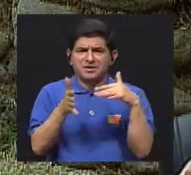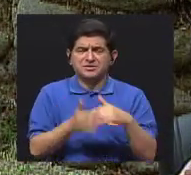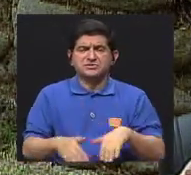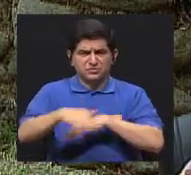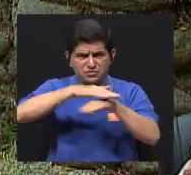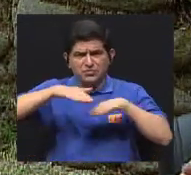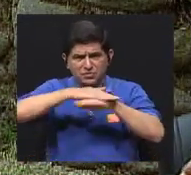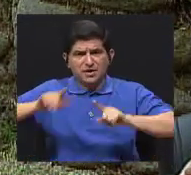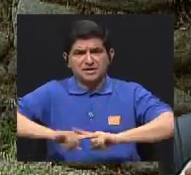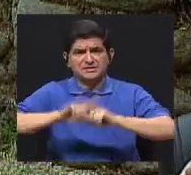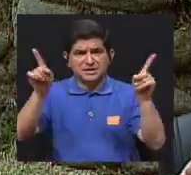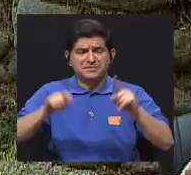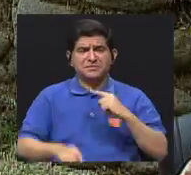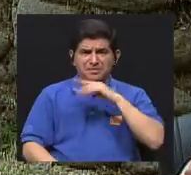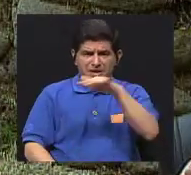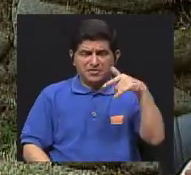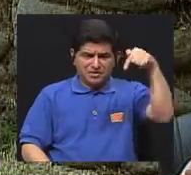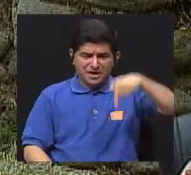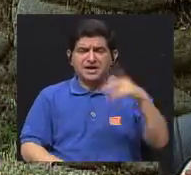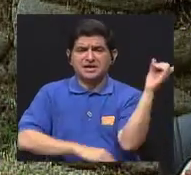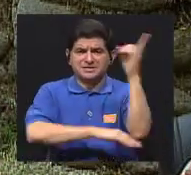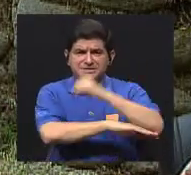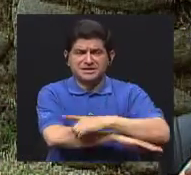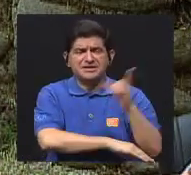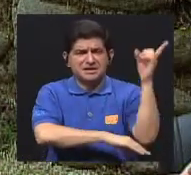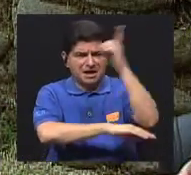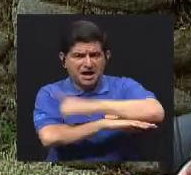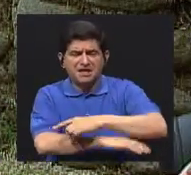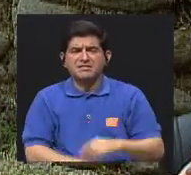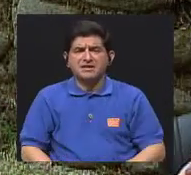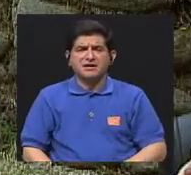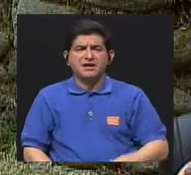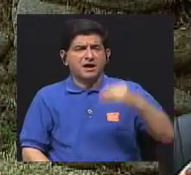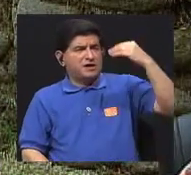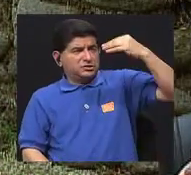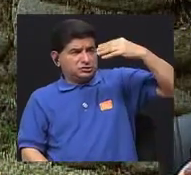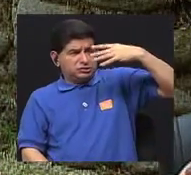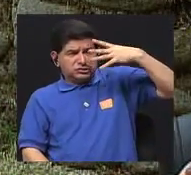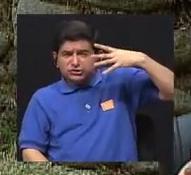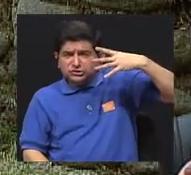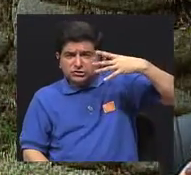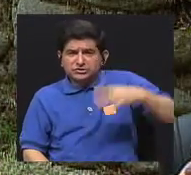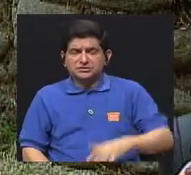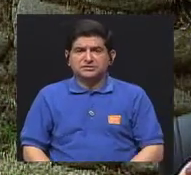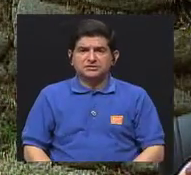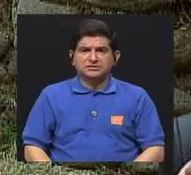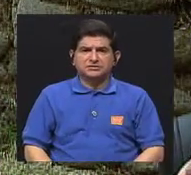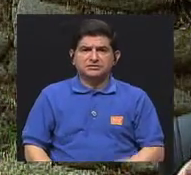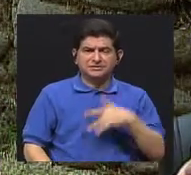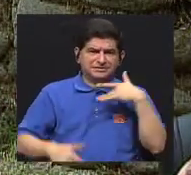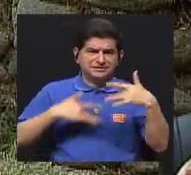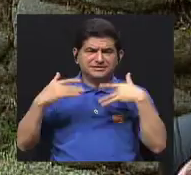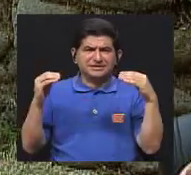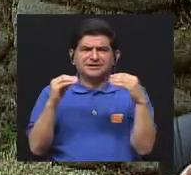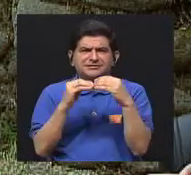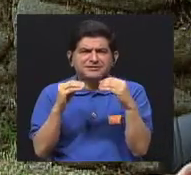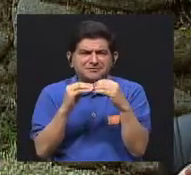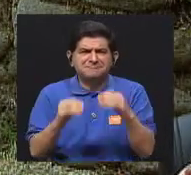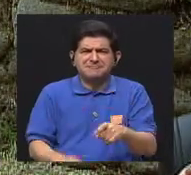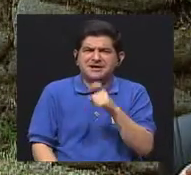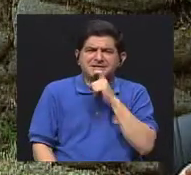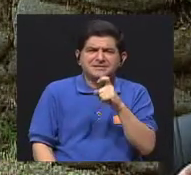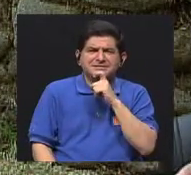porque sustenta, pero la realidad que uno vive el día a día es que la luz solar cada día pues se vuelve